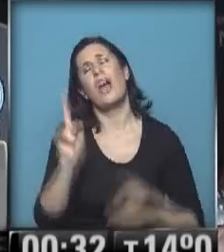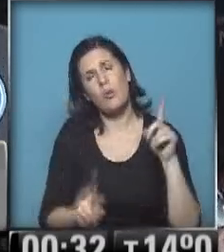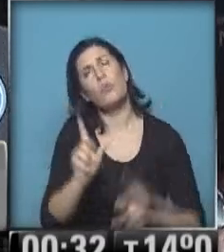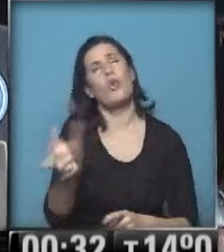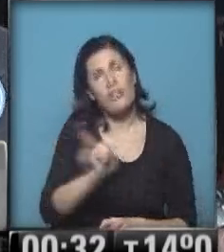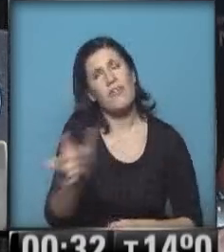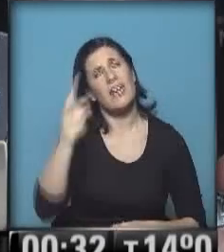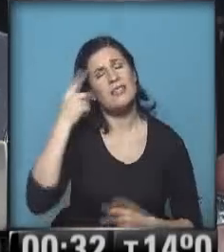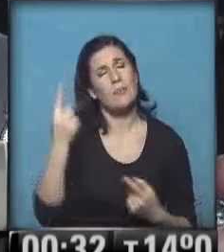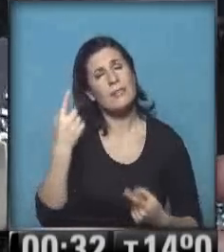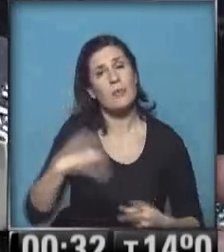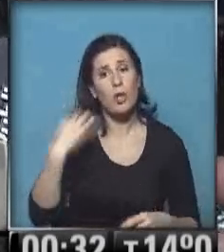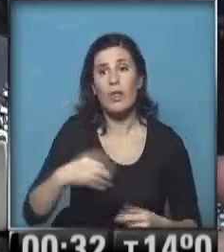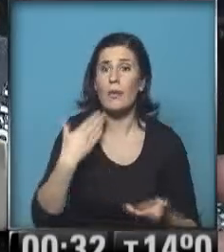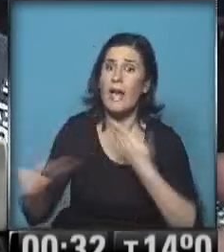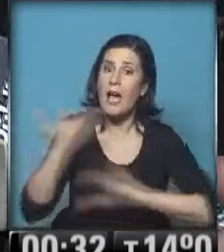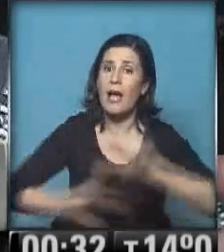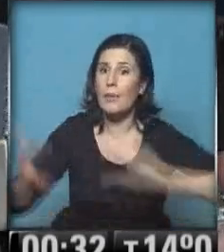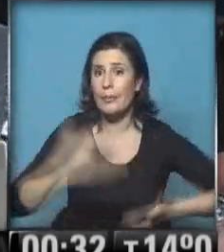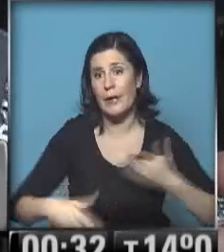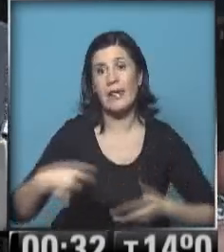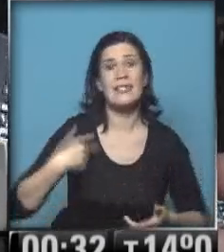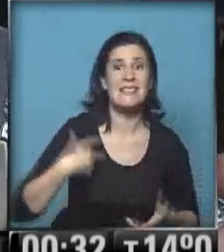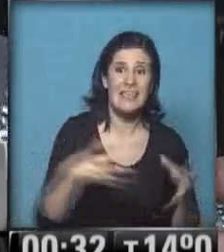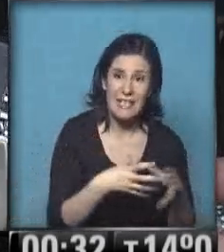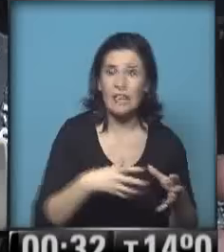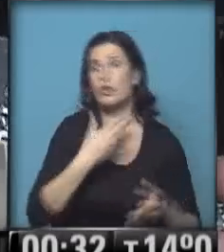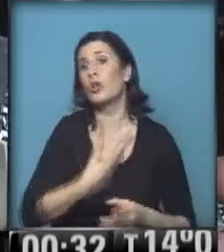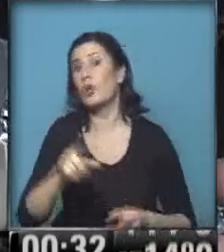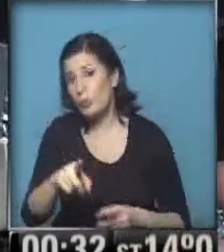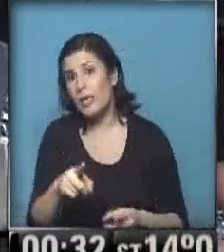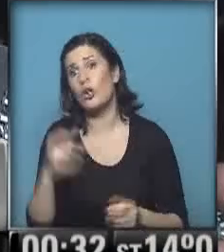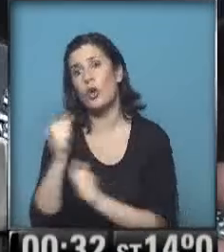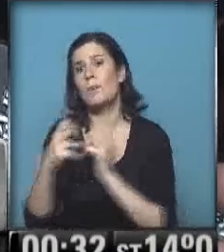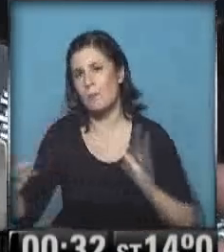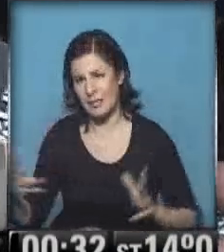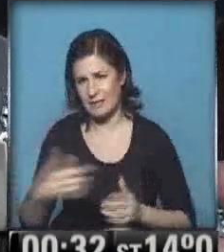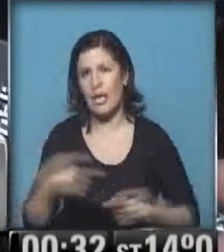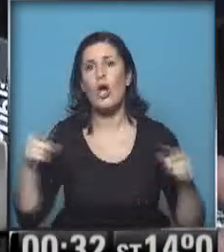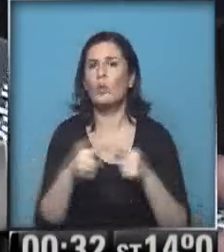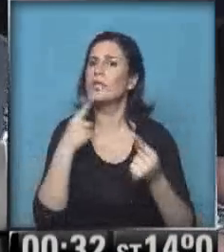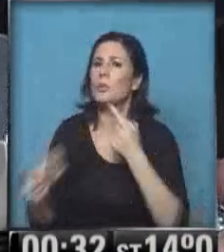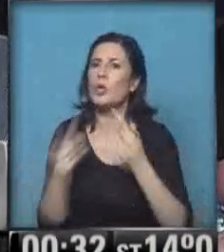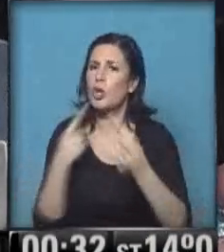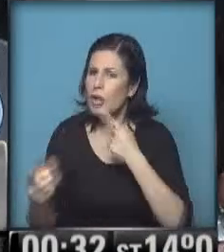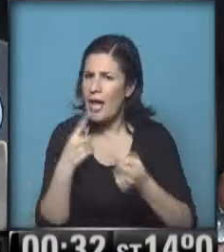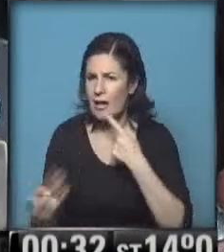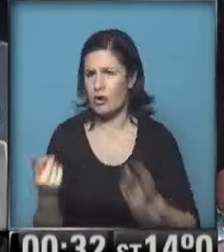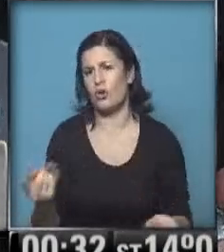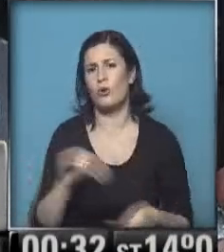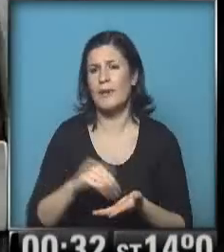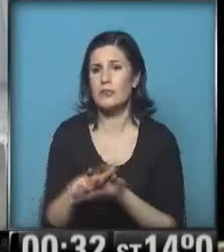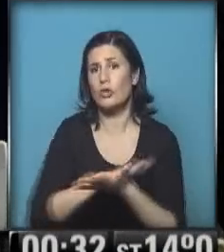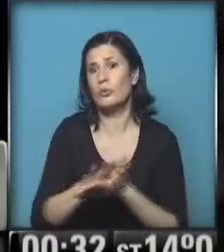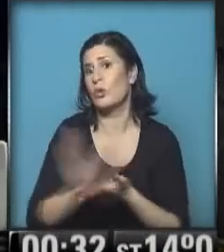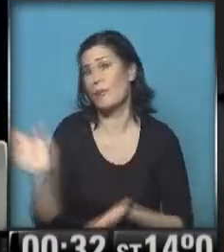hay diferencias tenemos que plantearlas, sea con el sector sindical, sea con el gobierno. Pero tratamos de construir ese diálogo y tratamos de construir una salida viable para